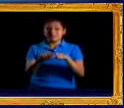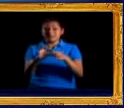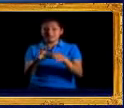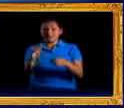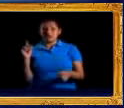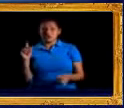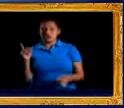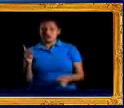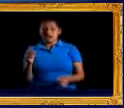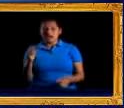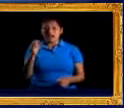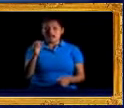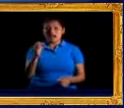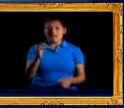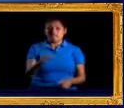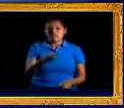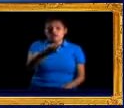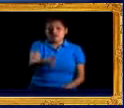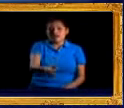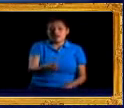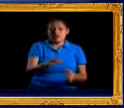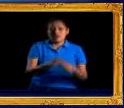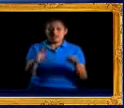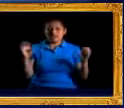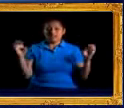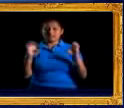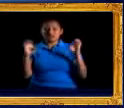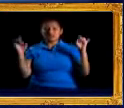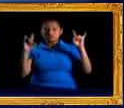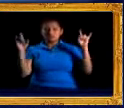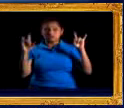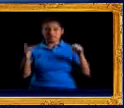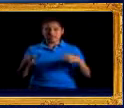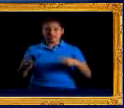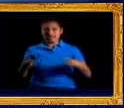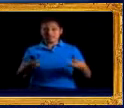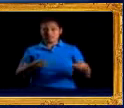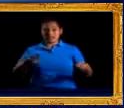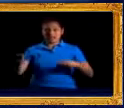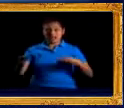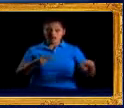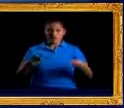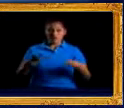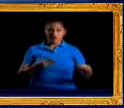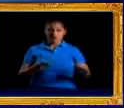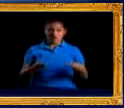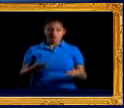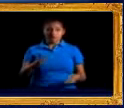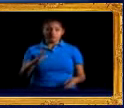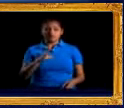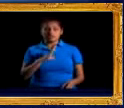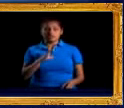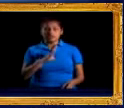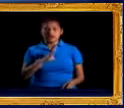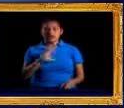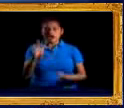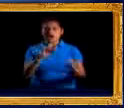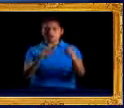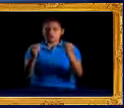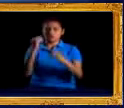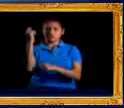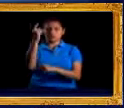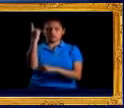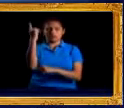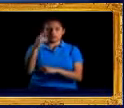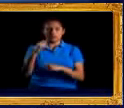La moneda norteamericana en el mercado internacional tiene una influencia muy importante. Sin